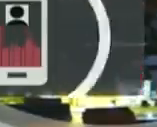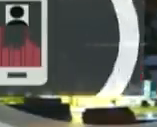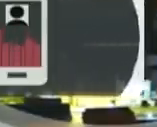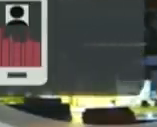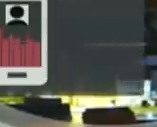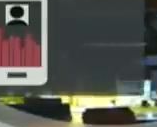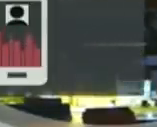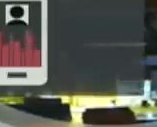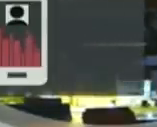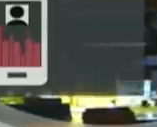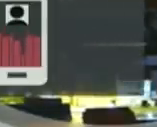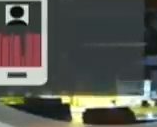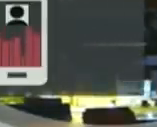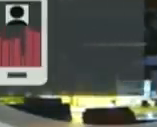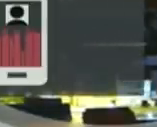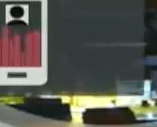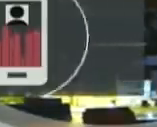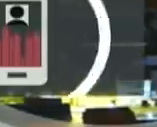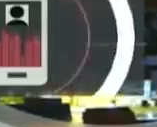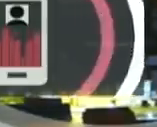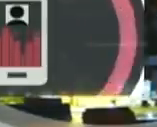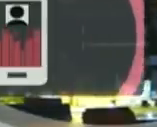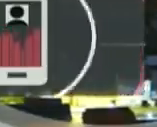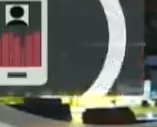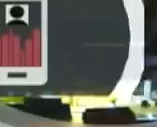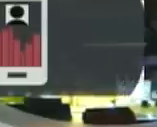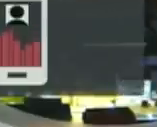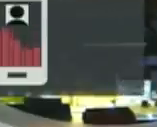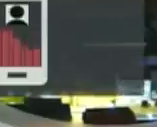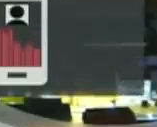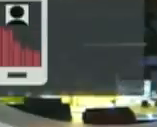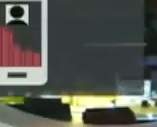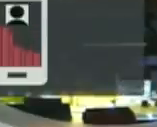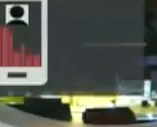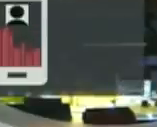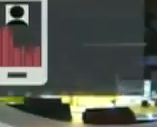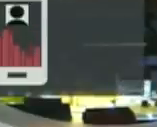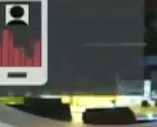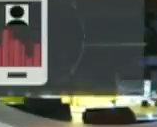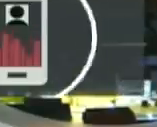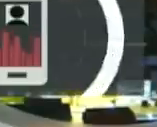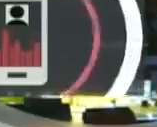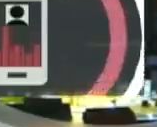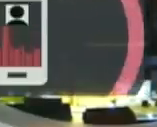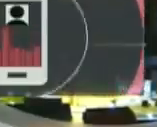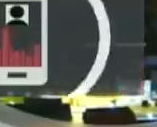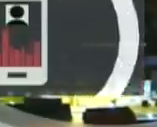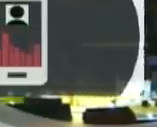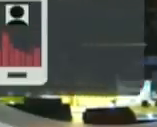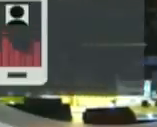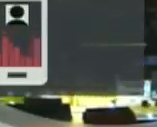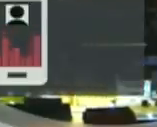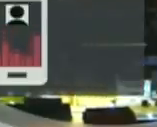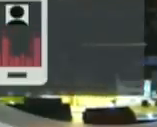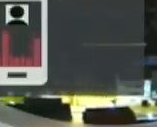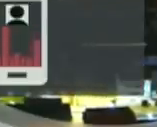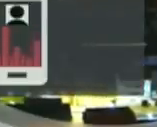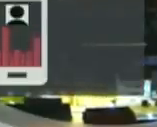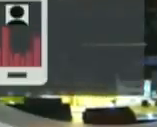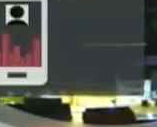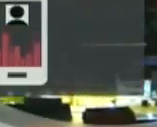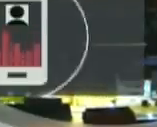la fórmula que anunció el presidente de la República del 5+10. 5 días